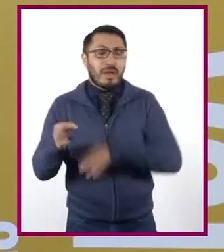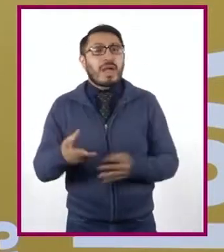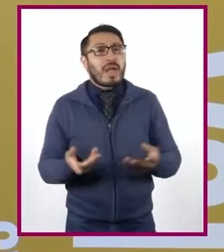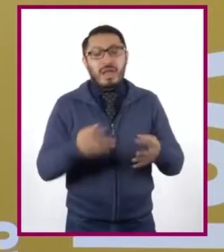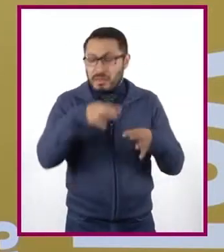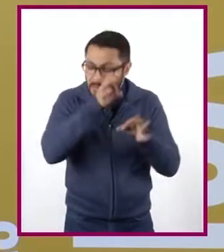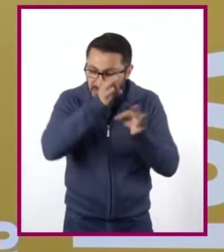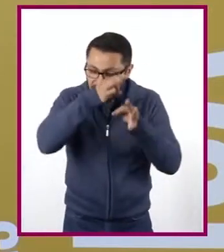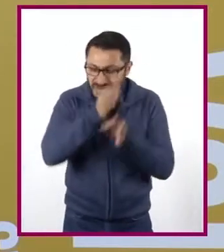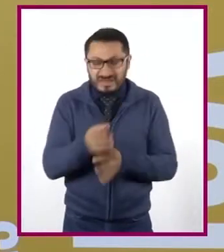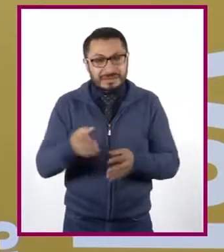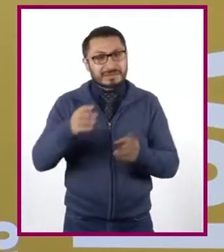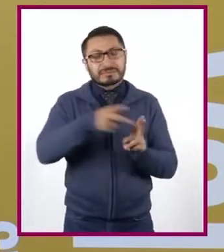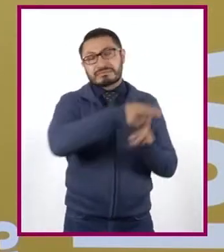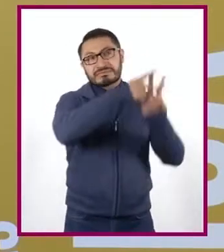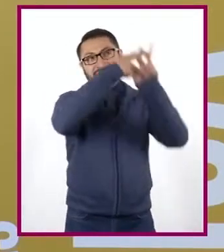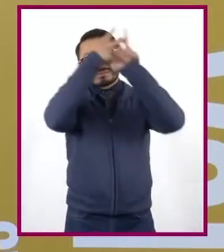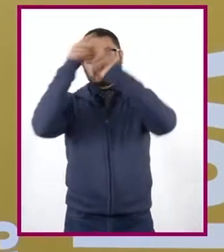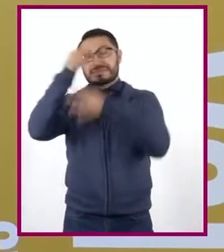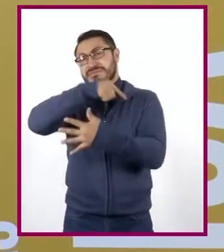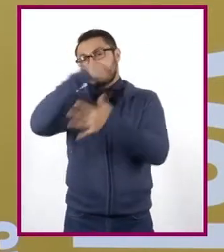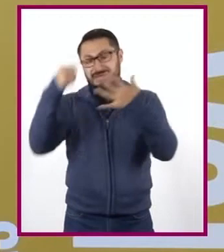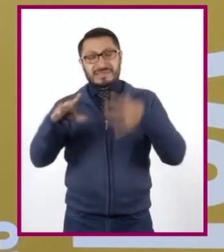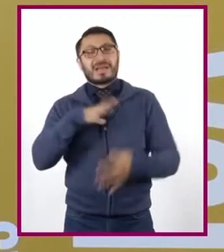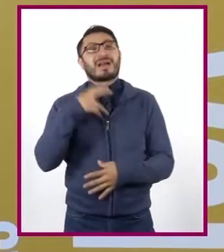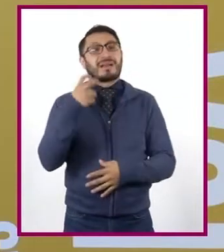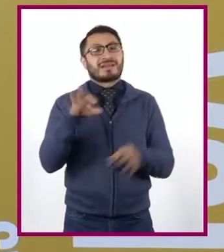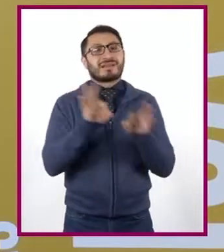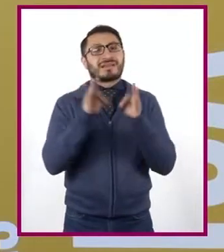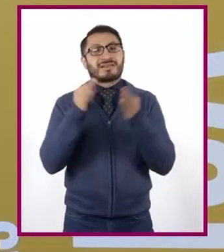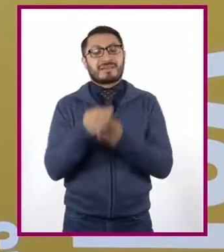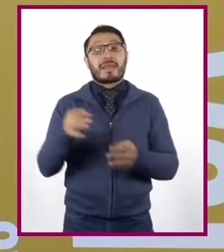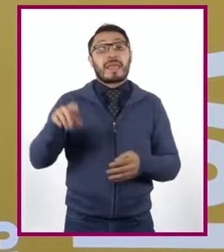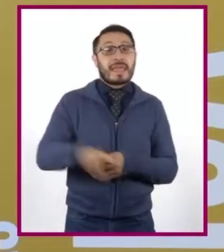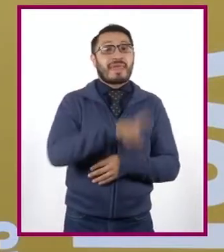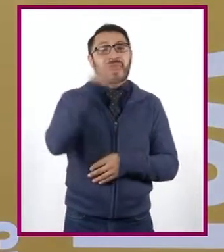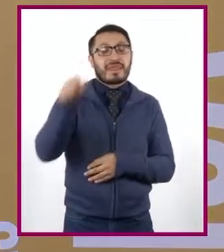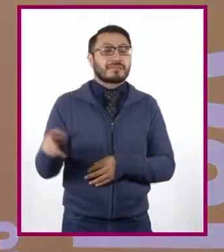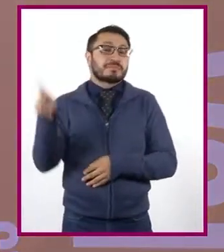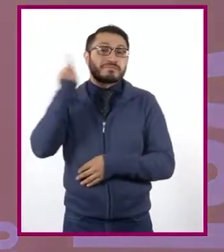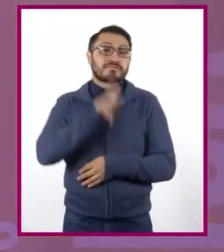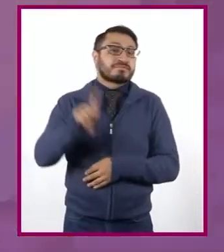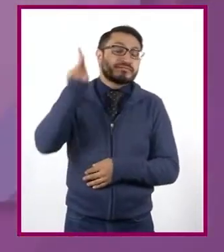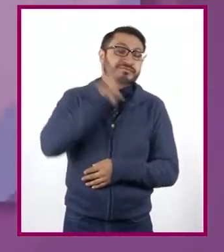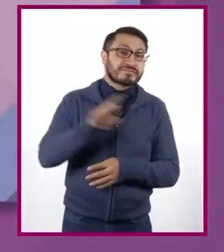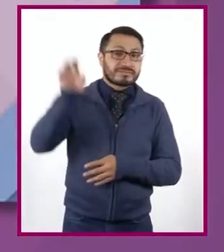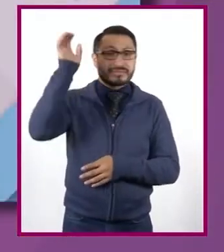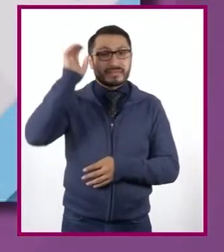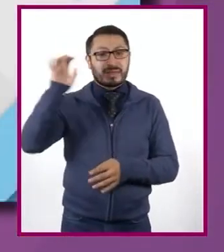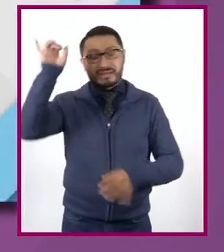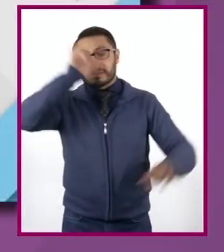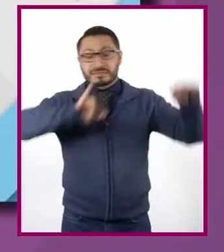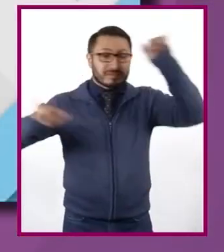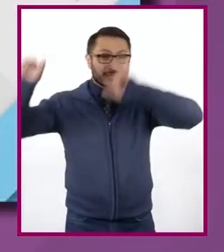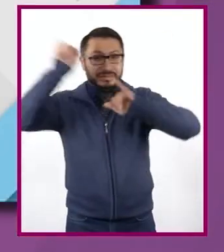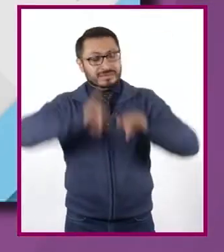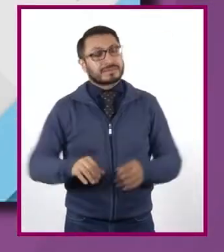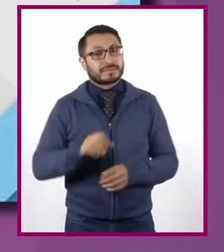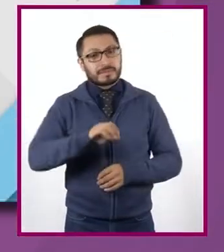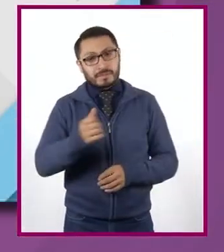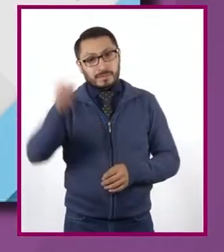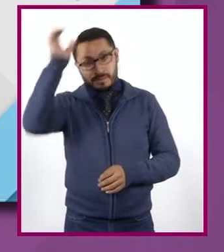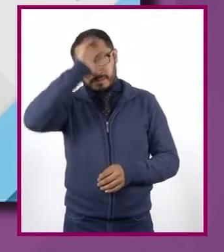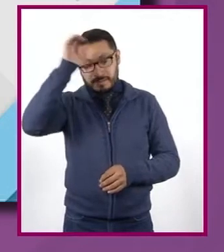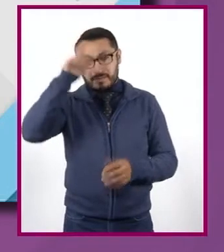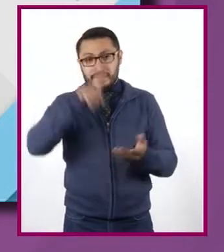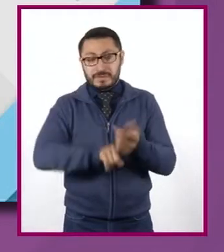y otras ramas se hacen usando estos modelos, y solo después se comprueban mediante experimentos. En otras ciencias como la